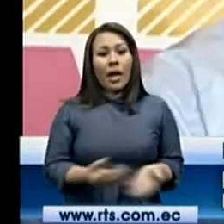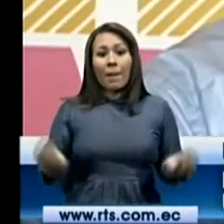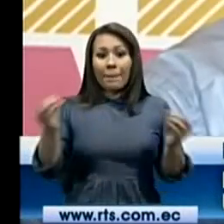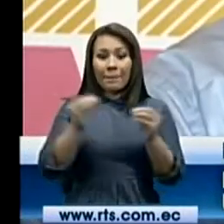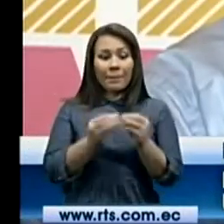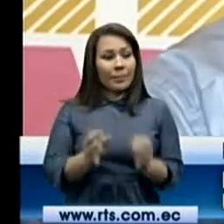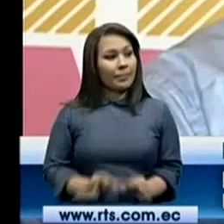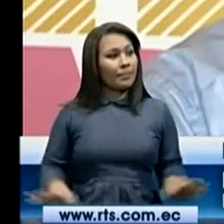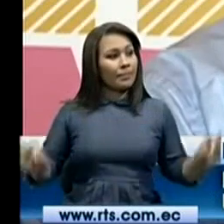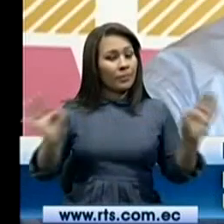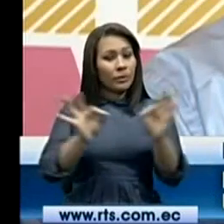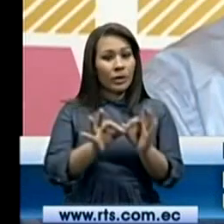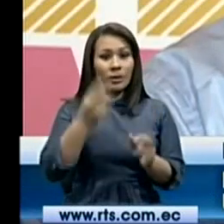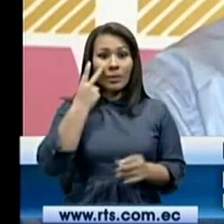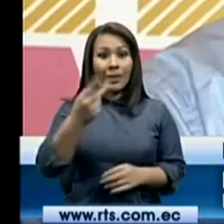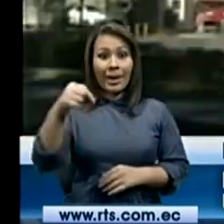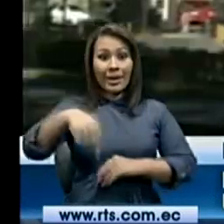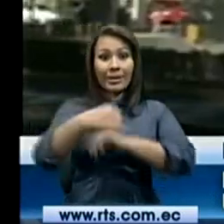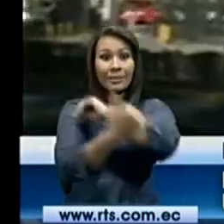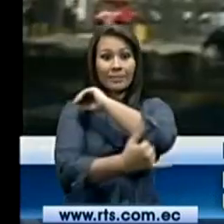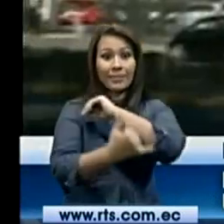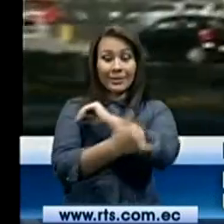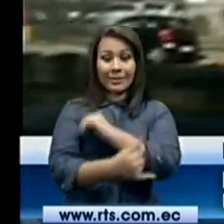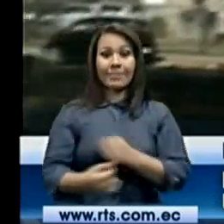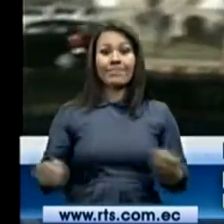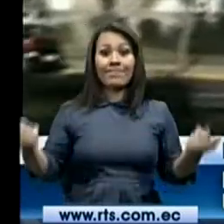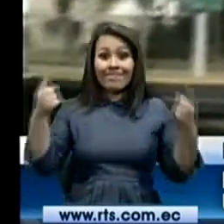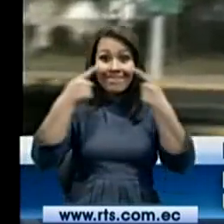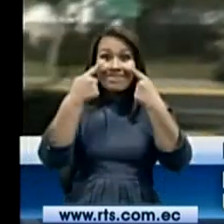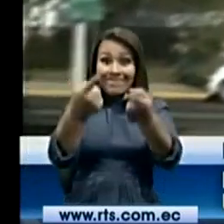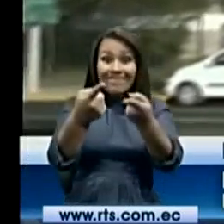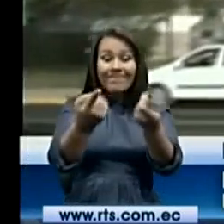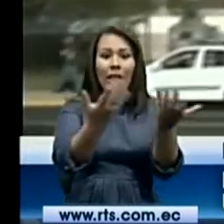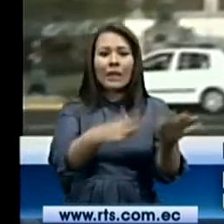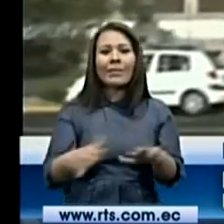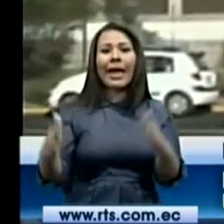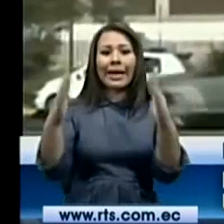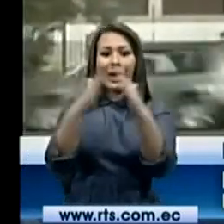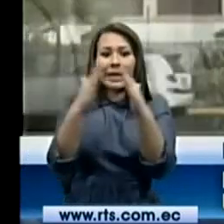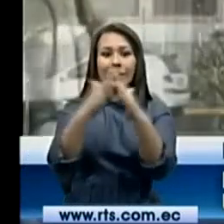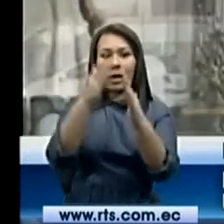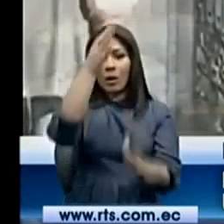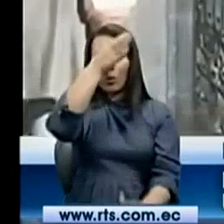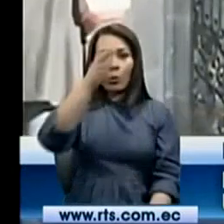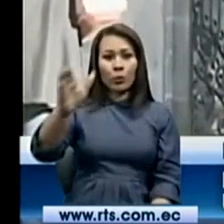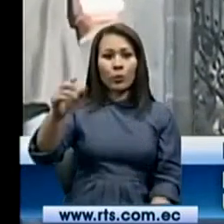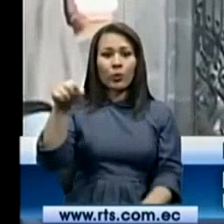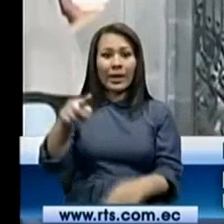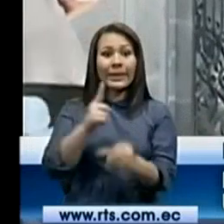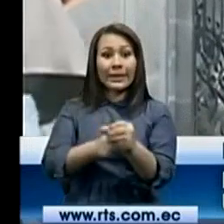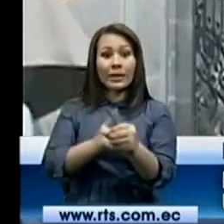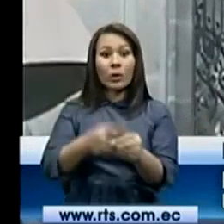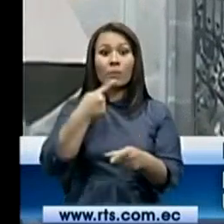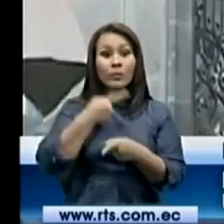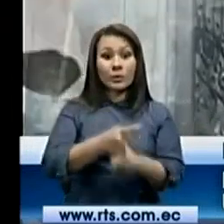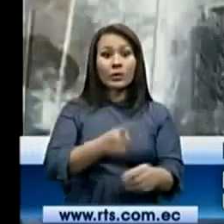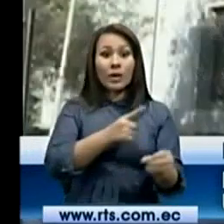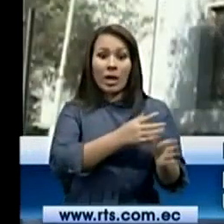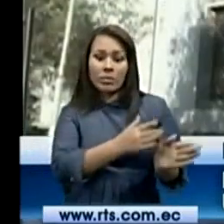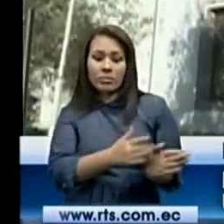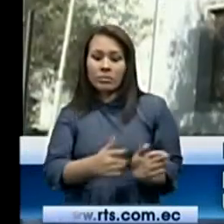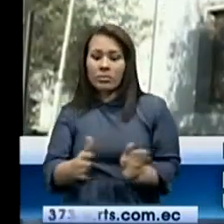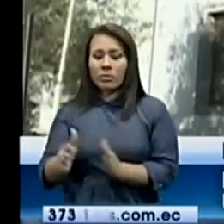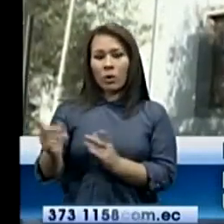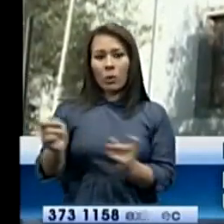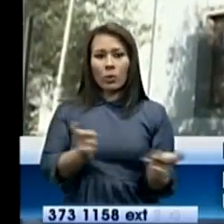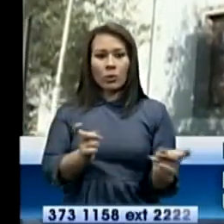y más importancia en el país. Evento a desarrollarse en la Casa de la Cultura de Quito, por lo que en esos días pasará al control de